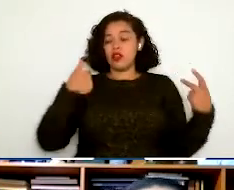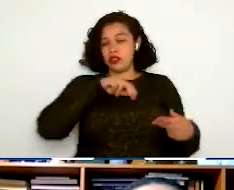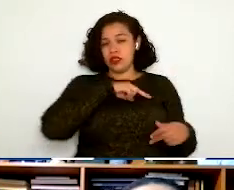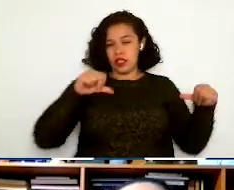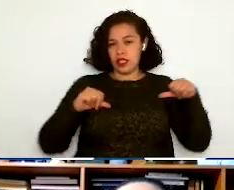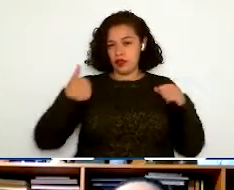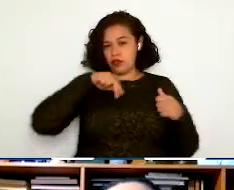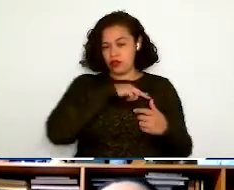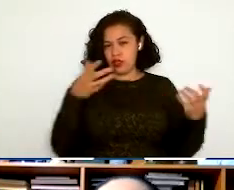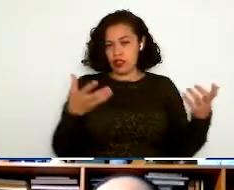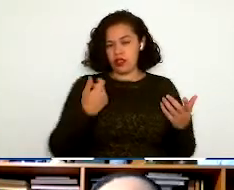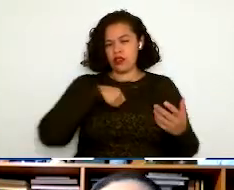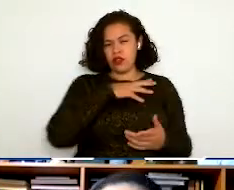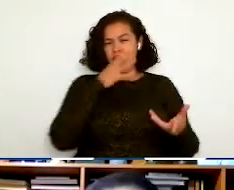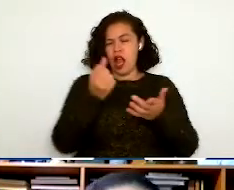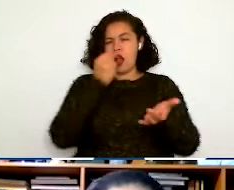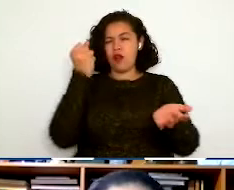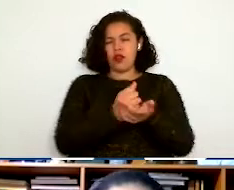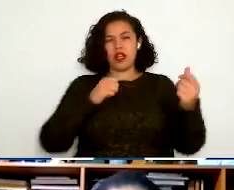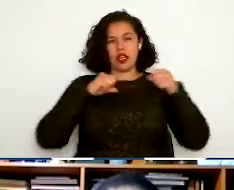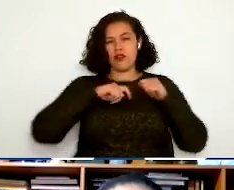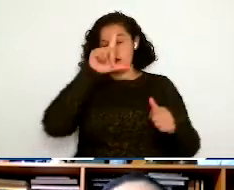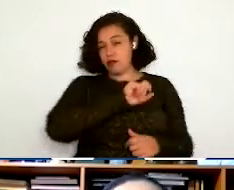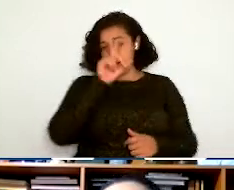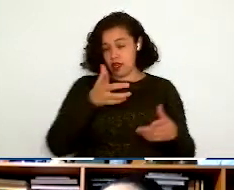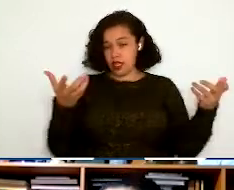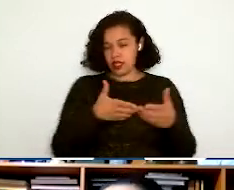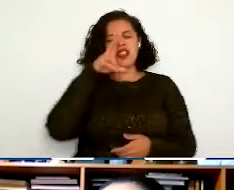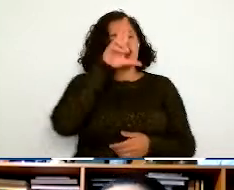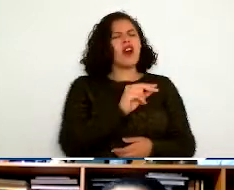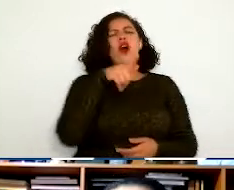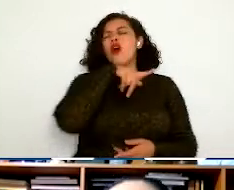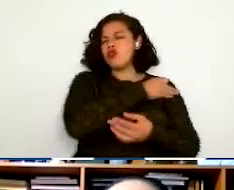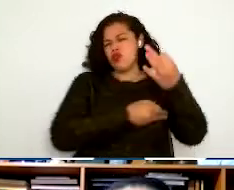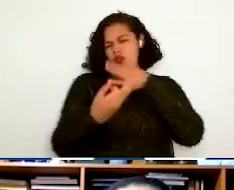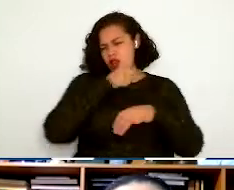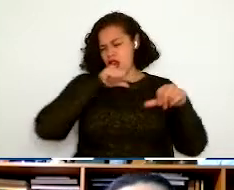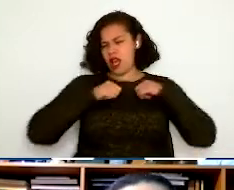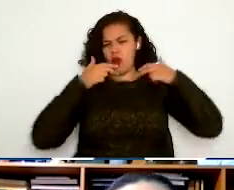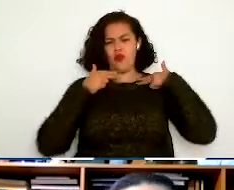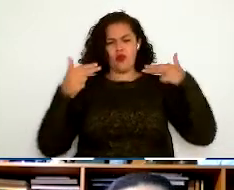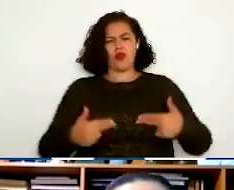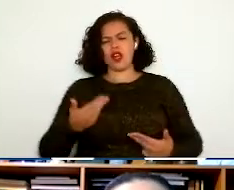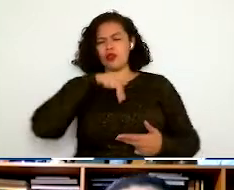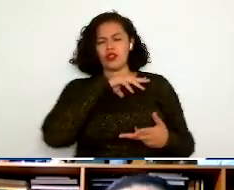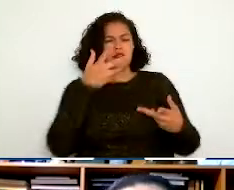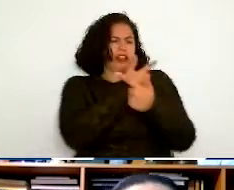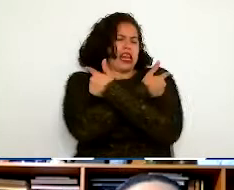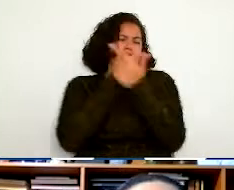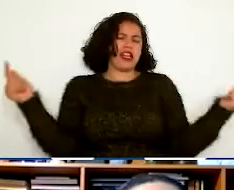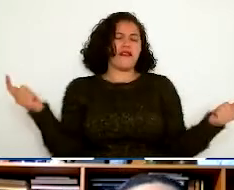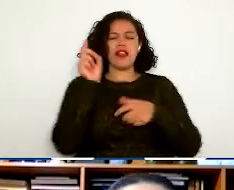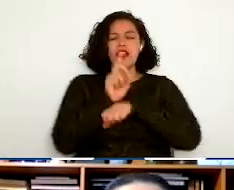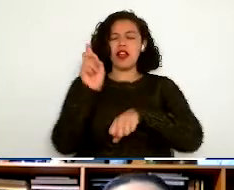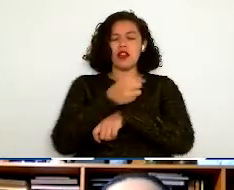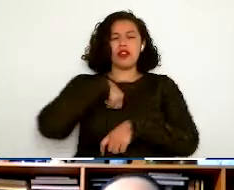aquí no hablo necesariamente de actividades profesionales, sino cualquier actividad humana que nosotros realicemos todos los días en